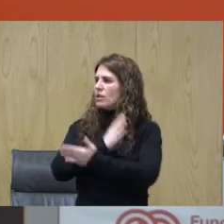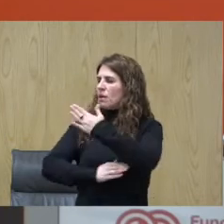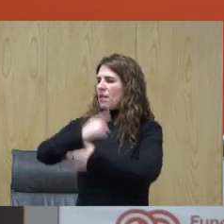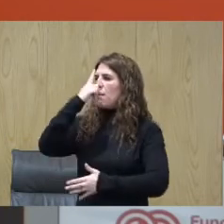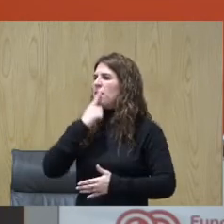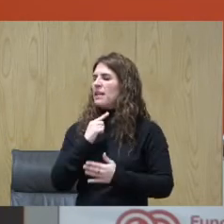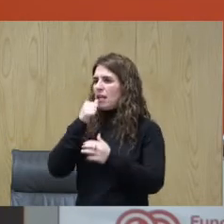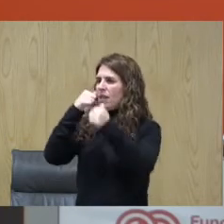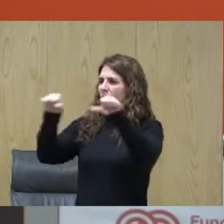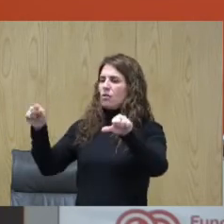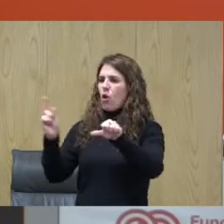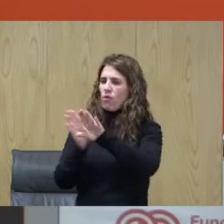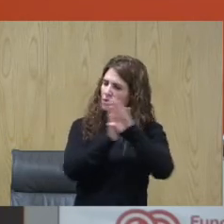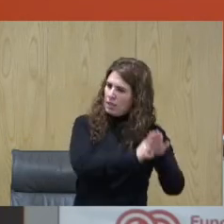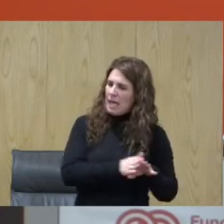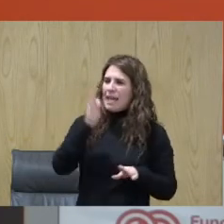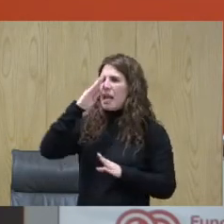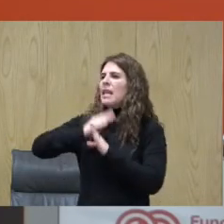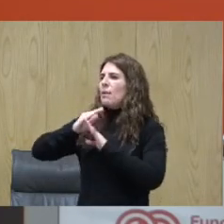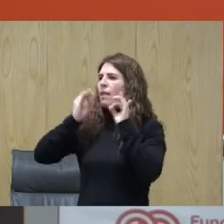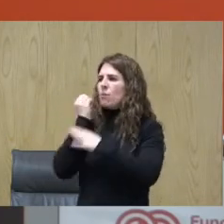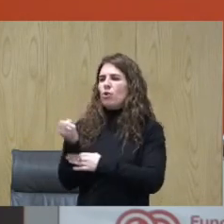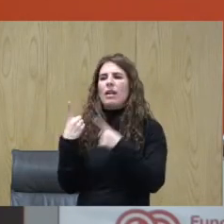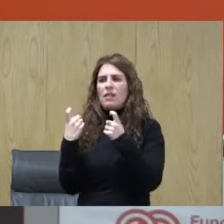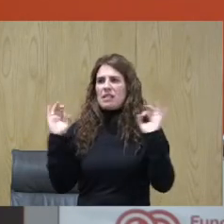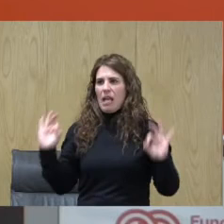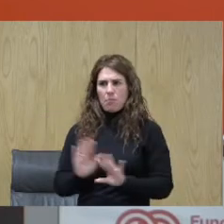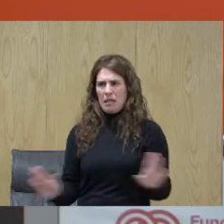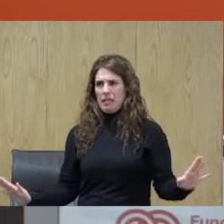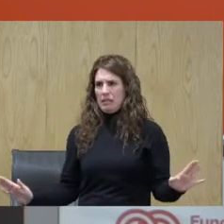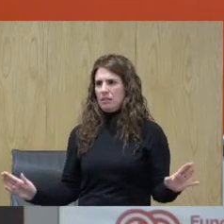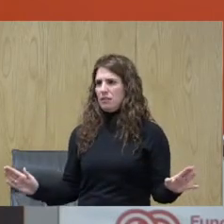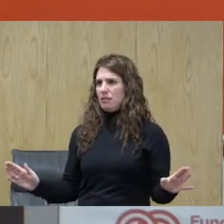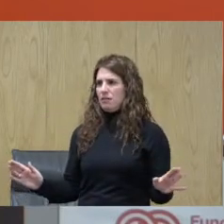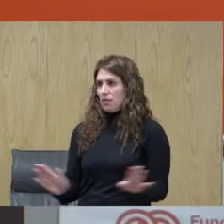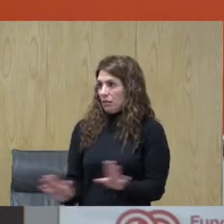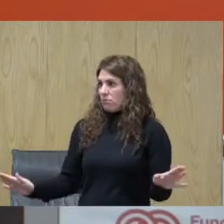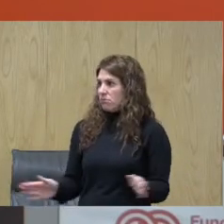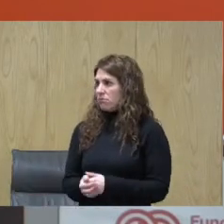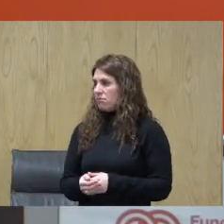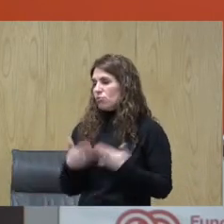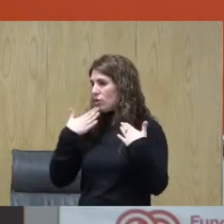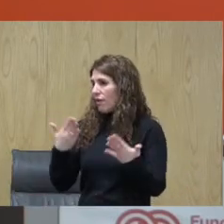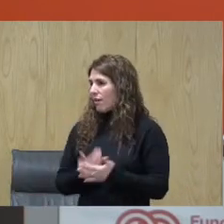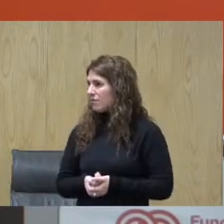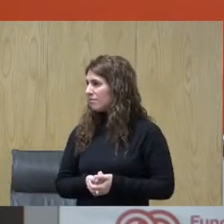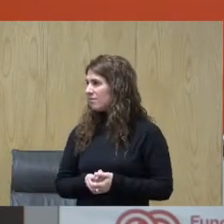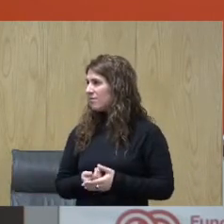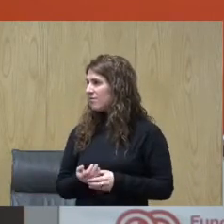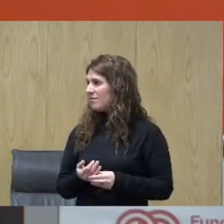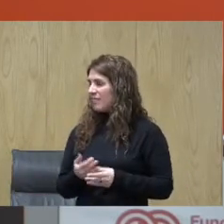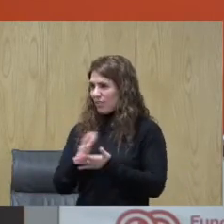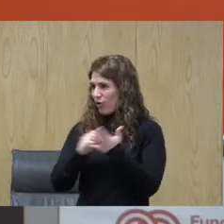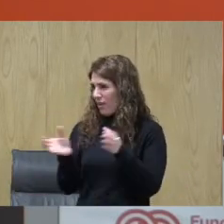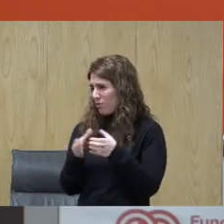Es simplemente el nivel de apoyo que necesita en un momento determinado y chimpún. Y nada, pues muchas gracias y más a todo